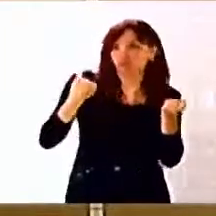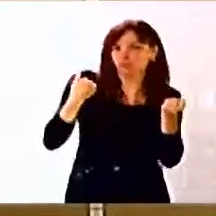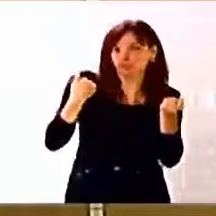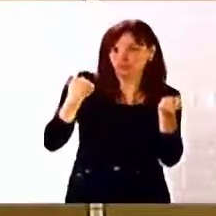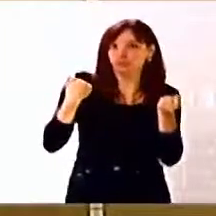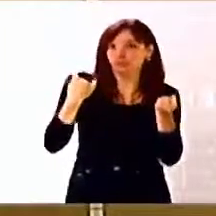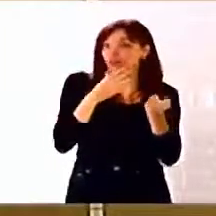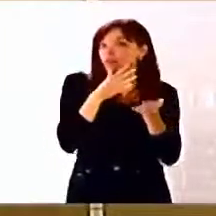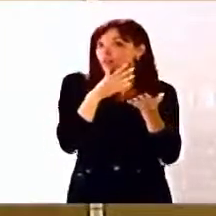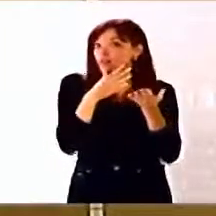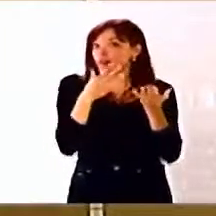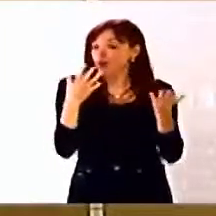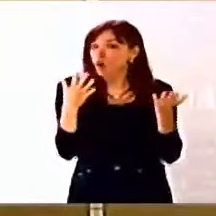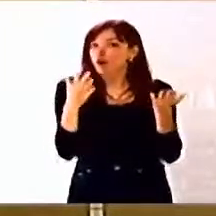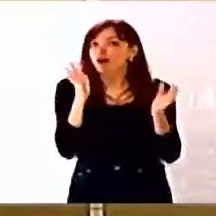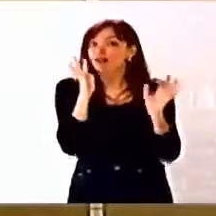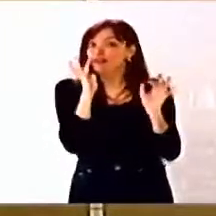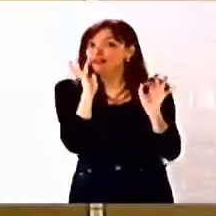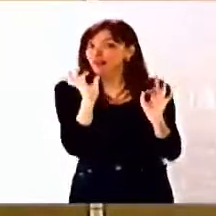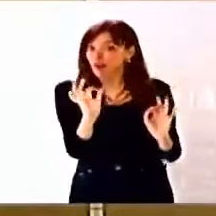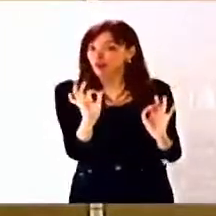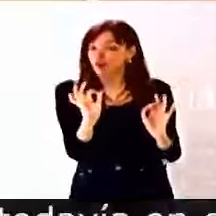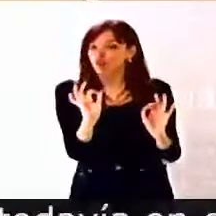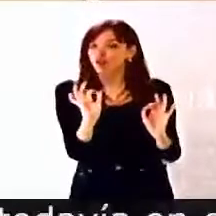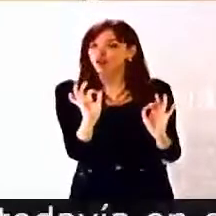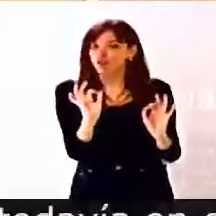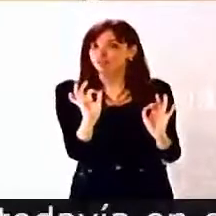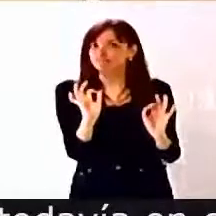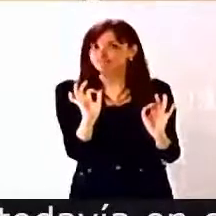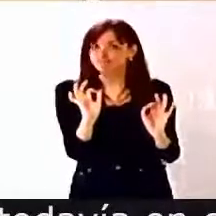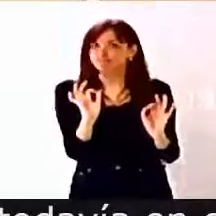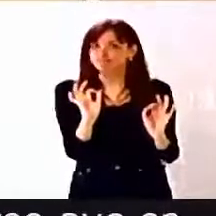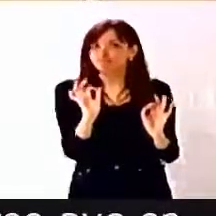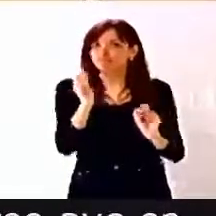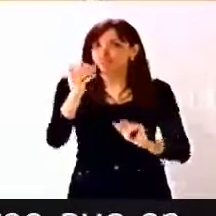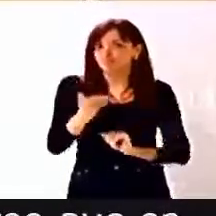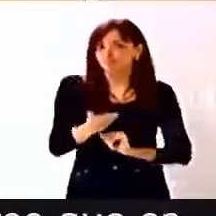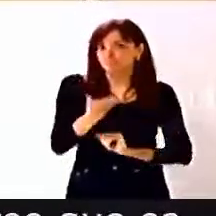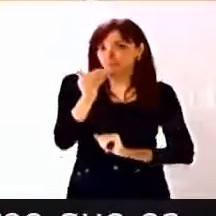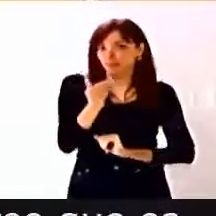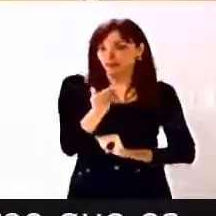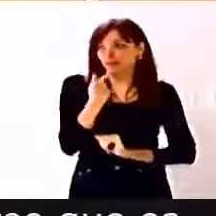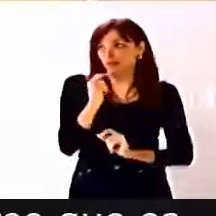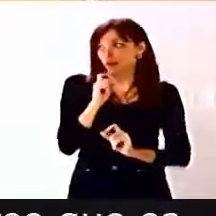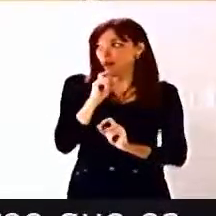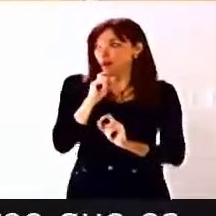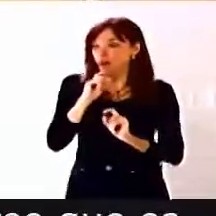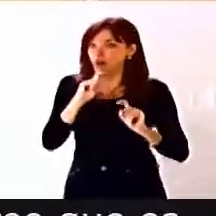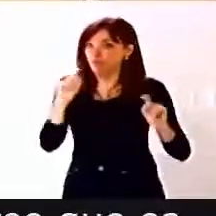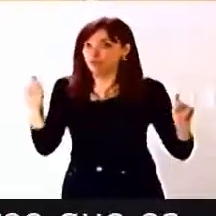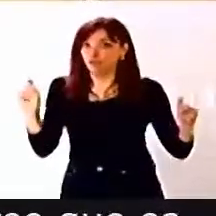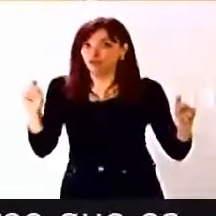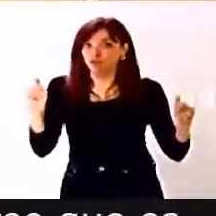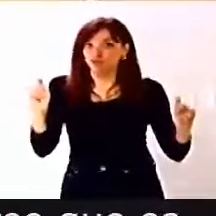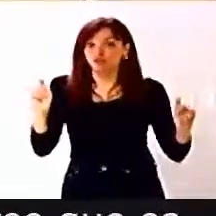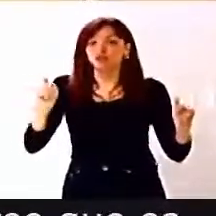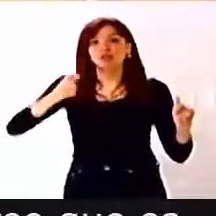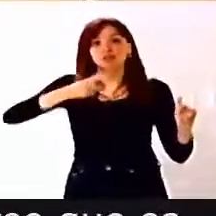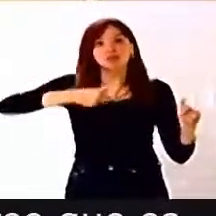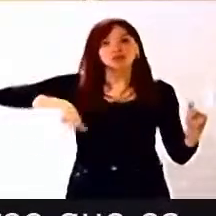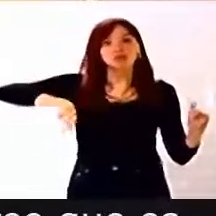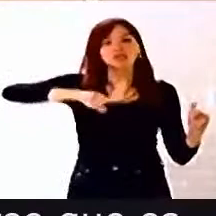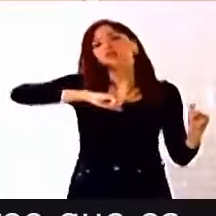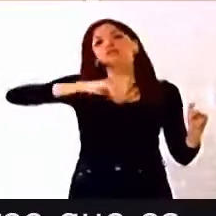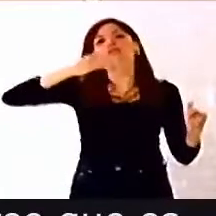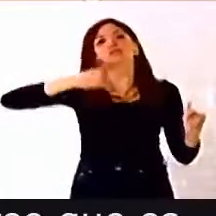y a día de hoy creo que es importante decirles que tenemos